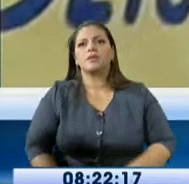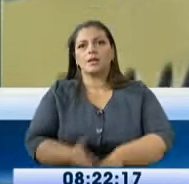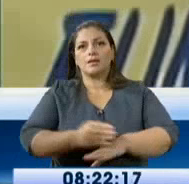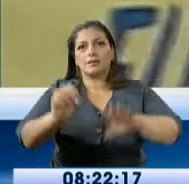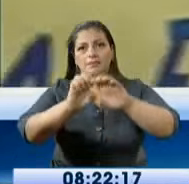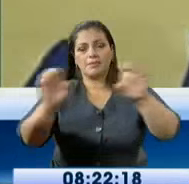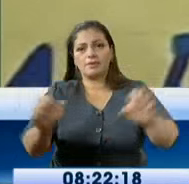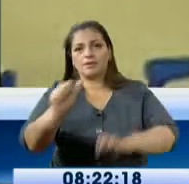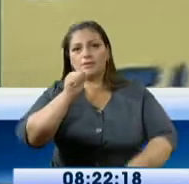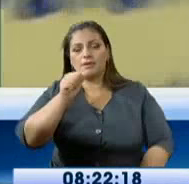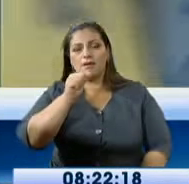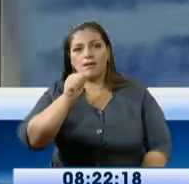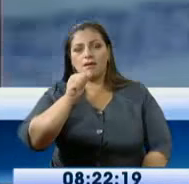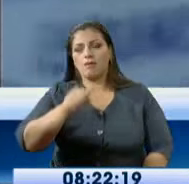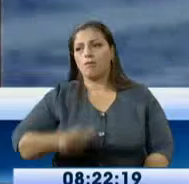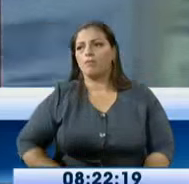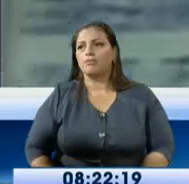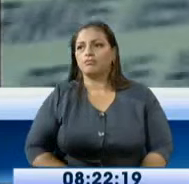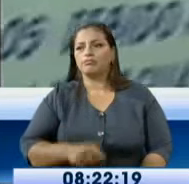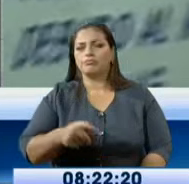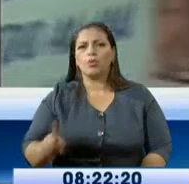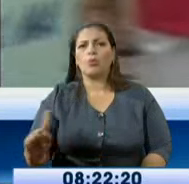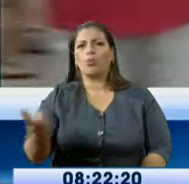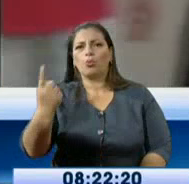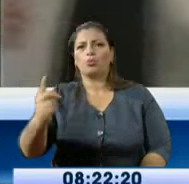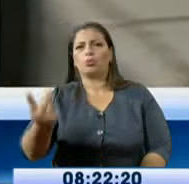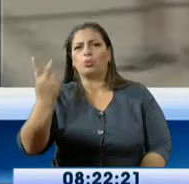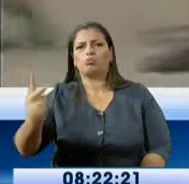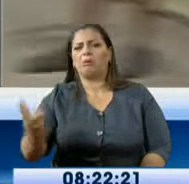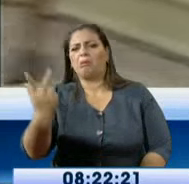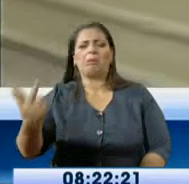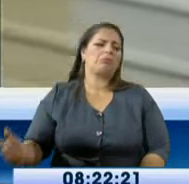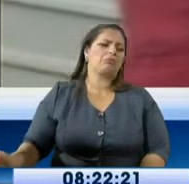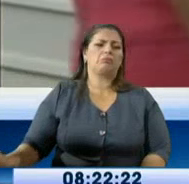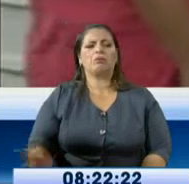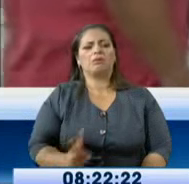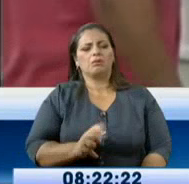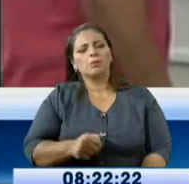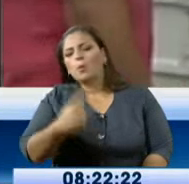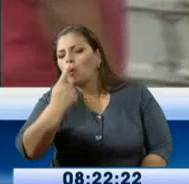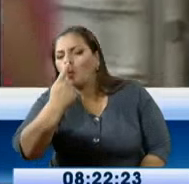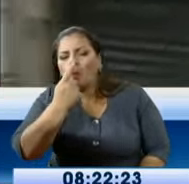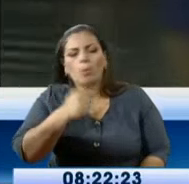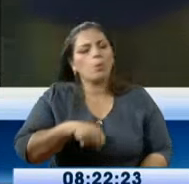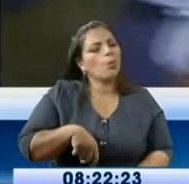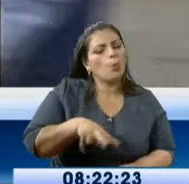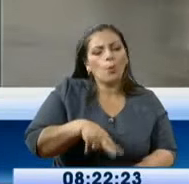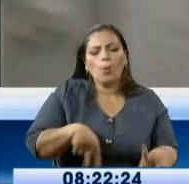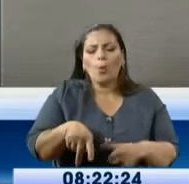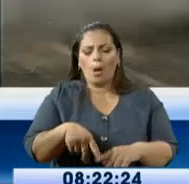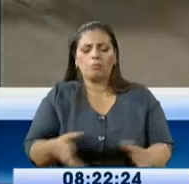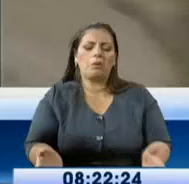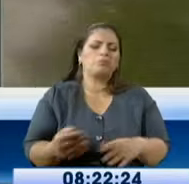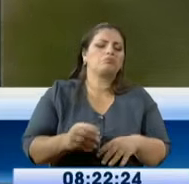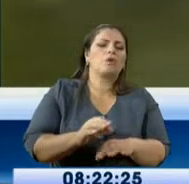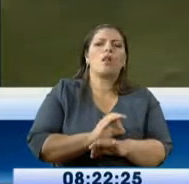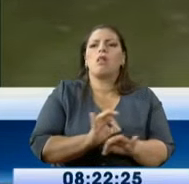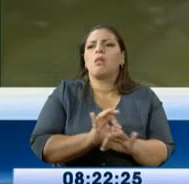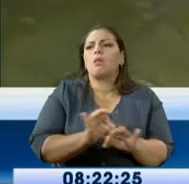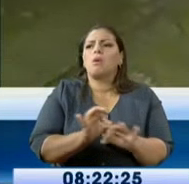como 3 o 4 veces, pero ellos lo que vienen nomás solamente es a hacer una limpieza de